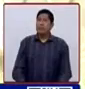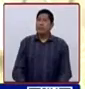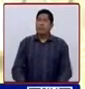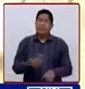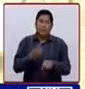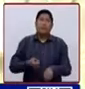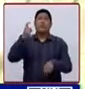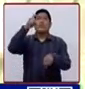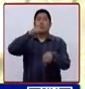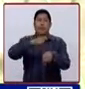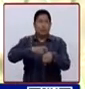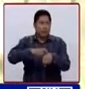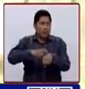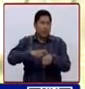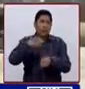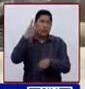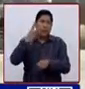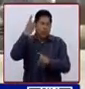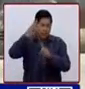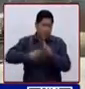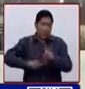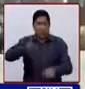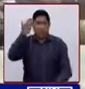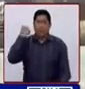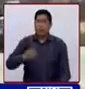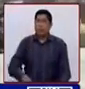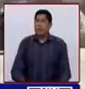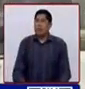La primera vez ha pasado ya hace 2 meses.